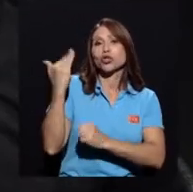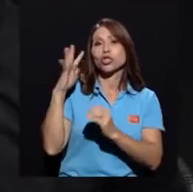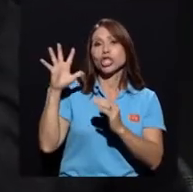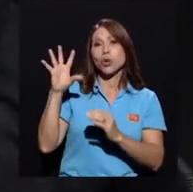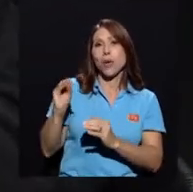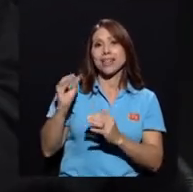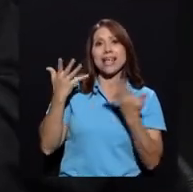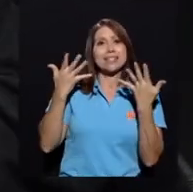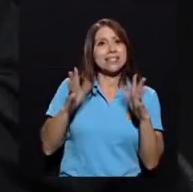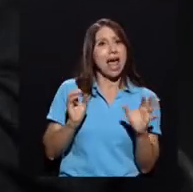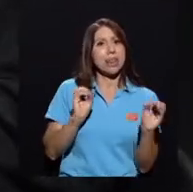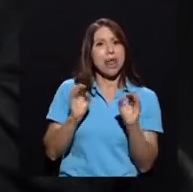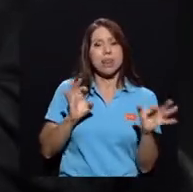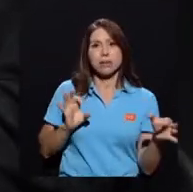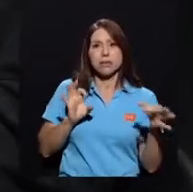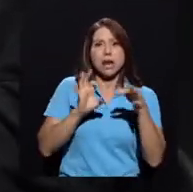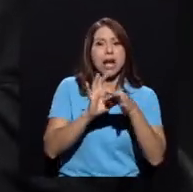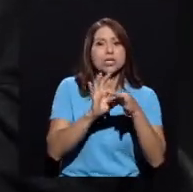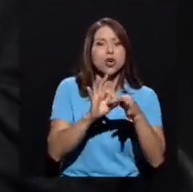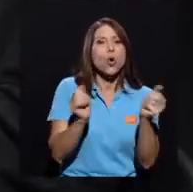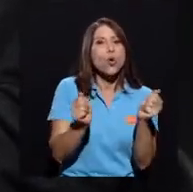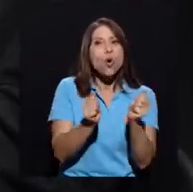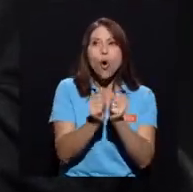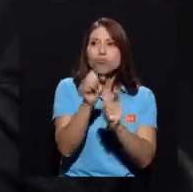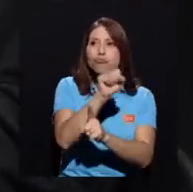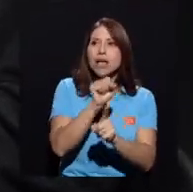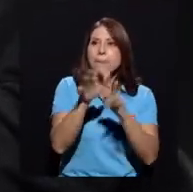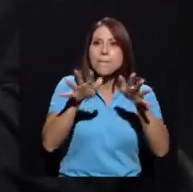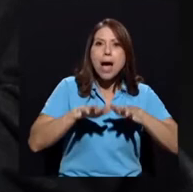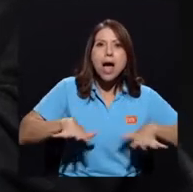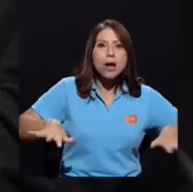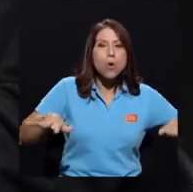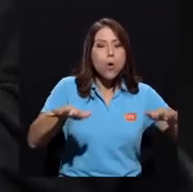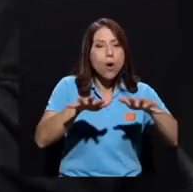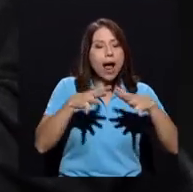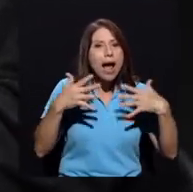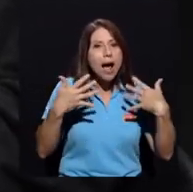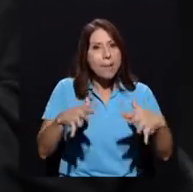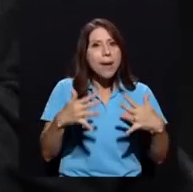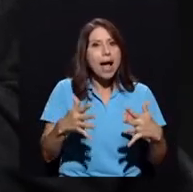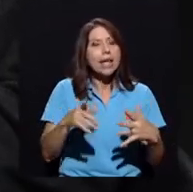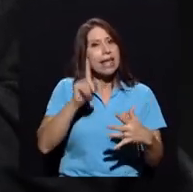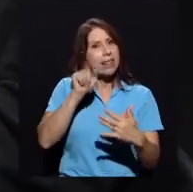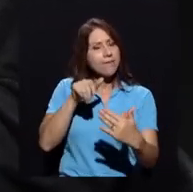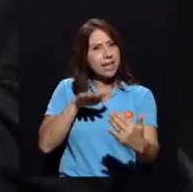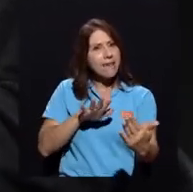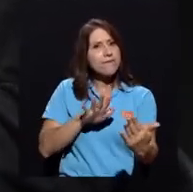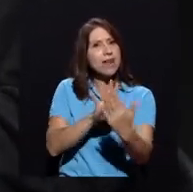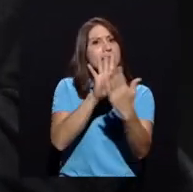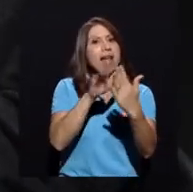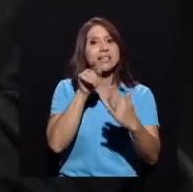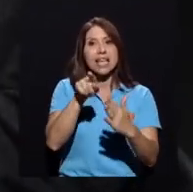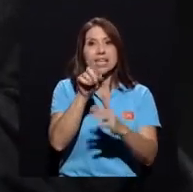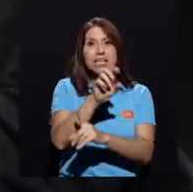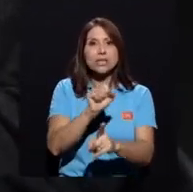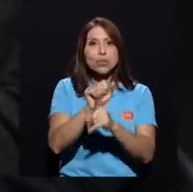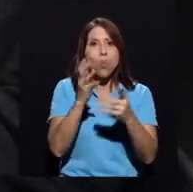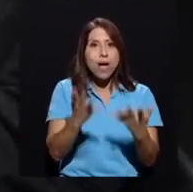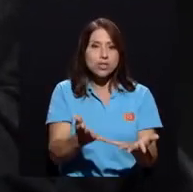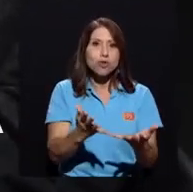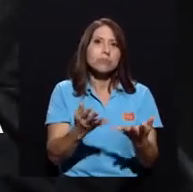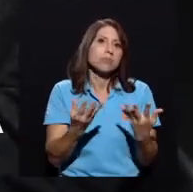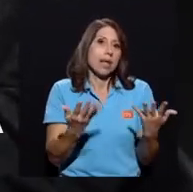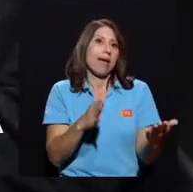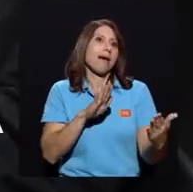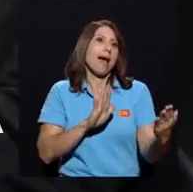relación con el panorama, el telón de fondo con el que tendría que enfrentarse en ese teatro de operaciones, que es fuerzas